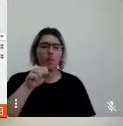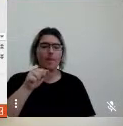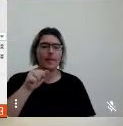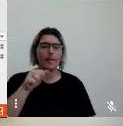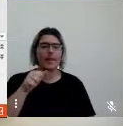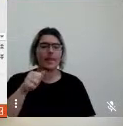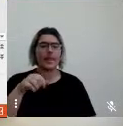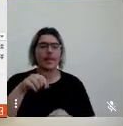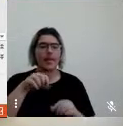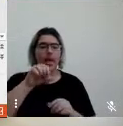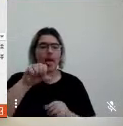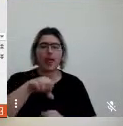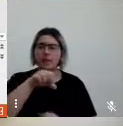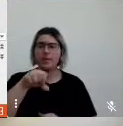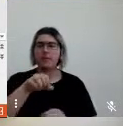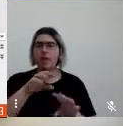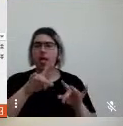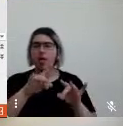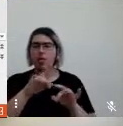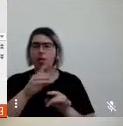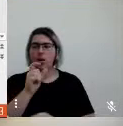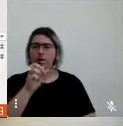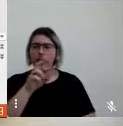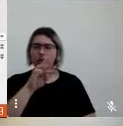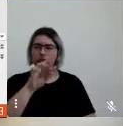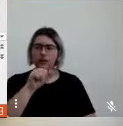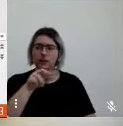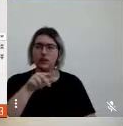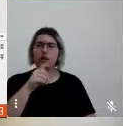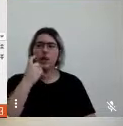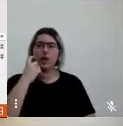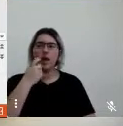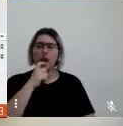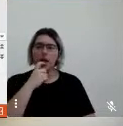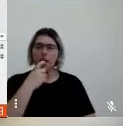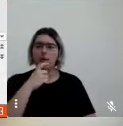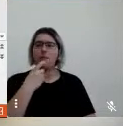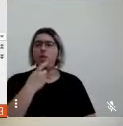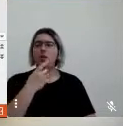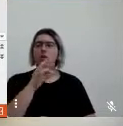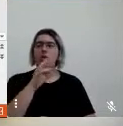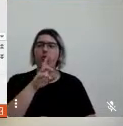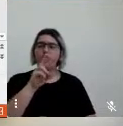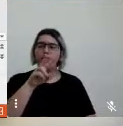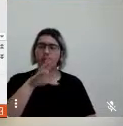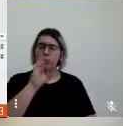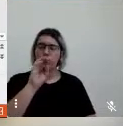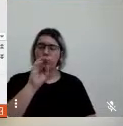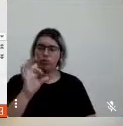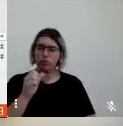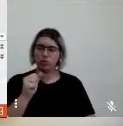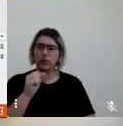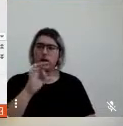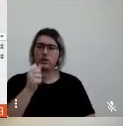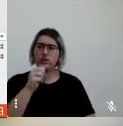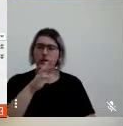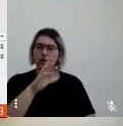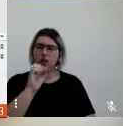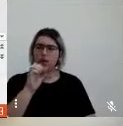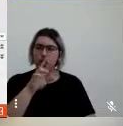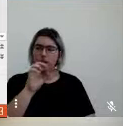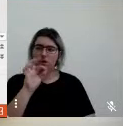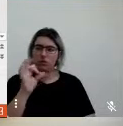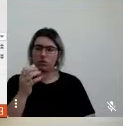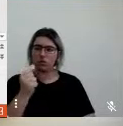azúcar de dátil, azúcar de caña, caramelo, fructosa, galactosa, glucosa, que son otro tipo